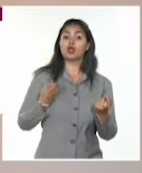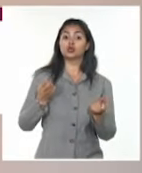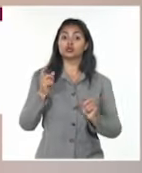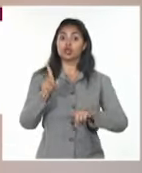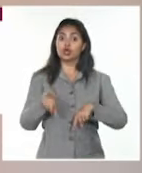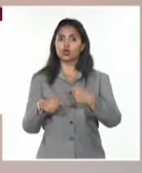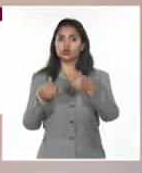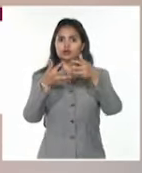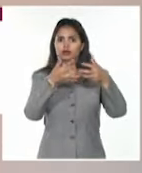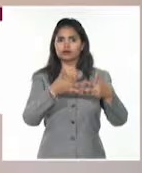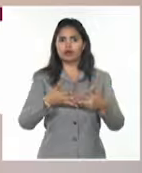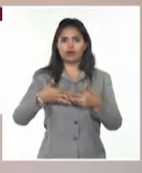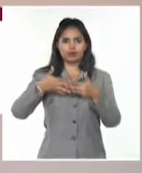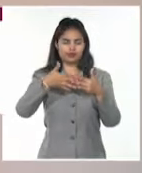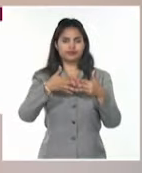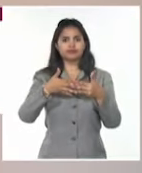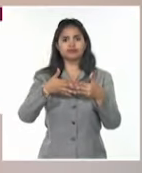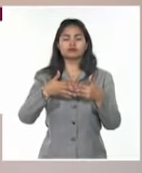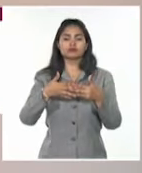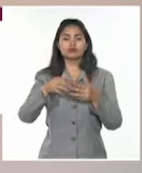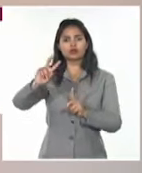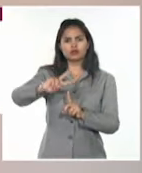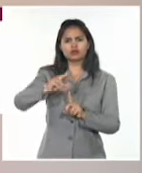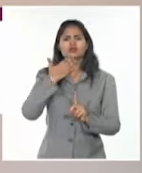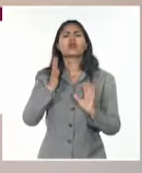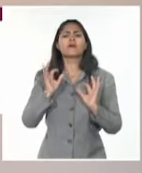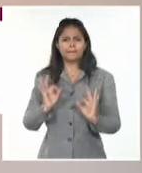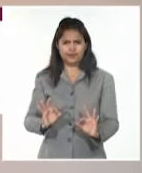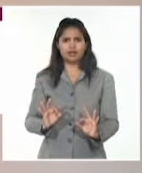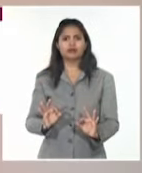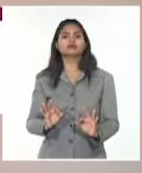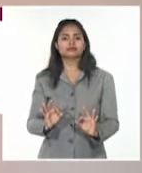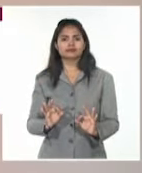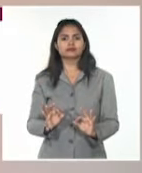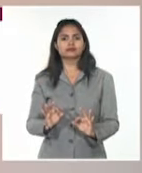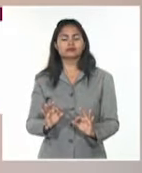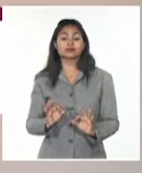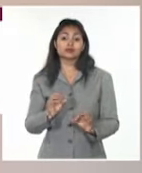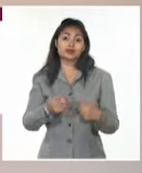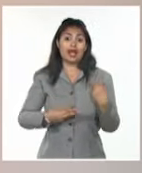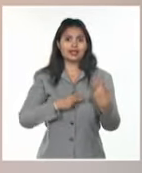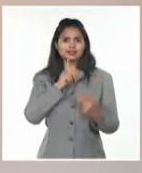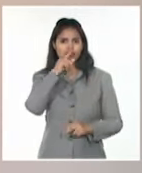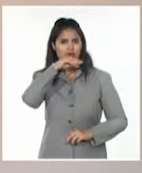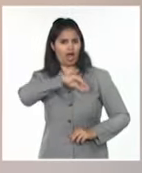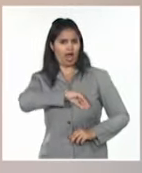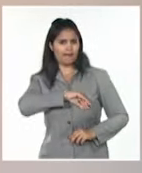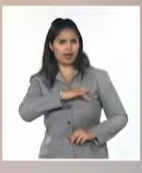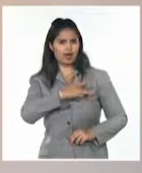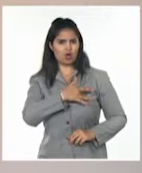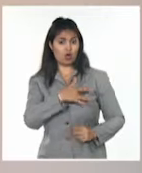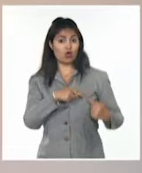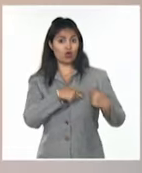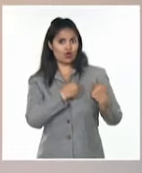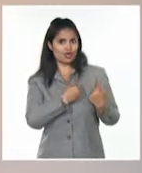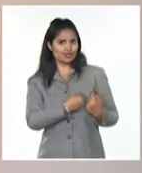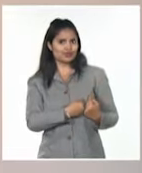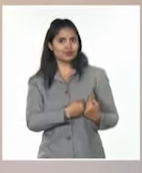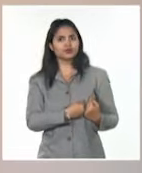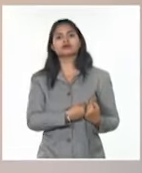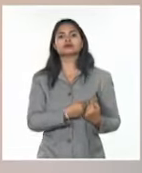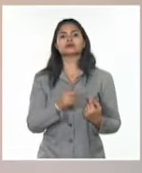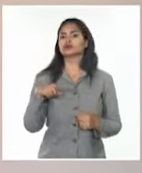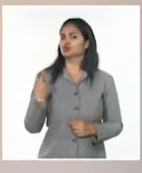hable de una televisión bien hecha de una televisión hecha con el alma de una televisión que solo está